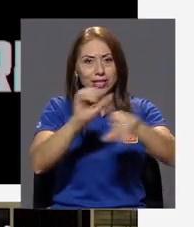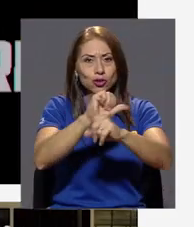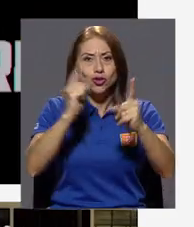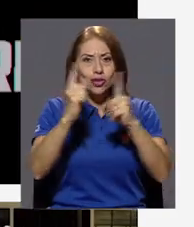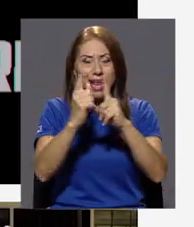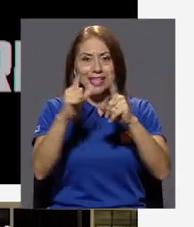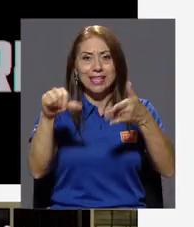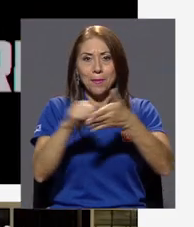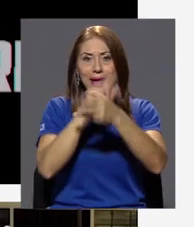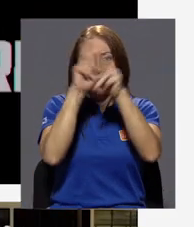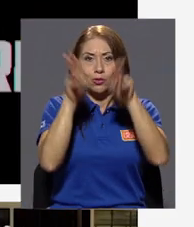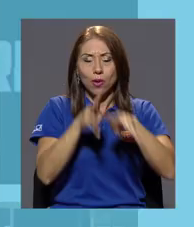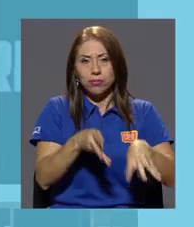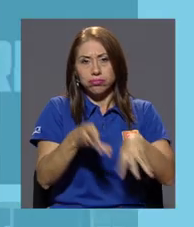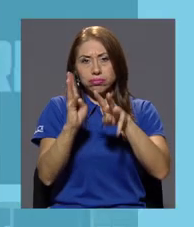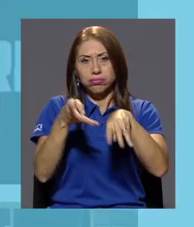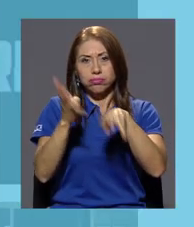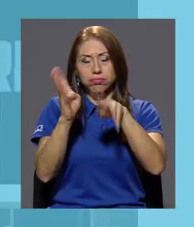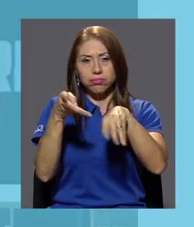las páginas web de la escuela.